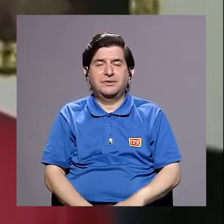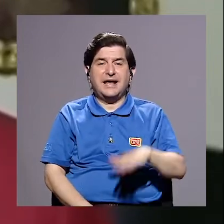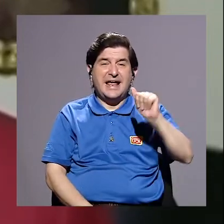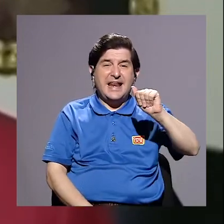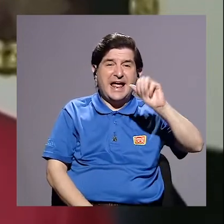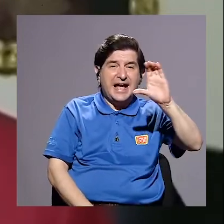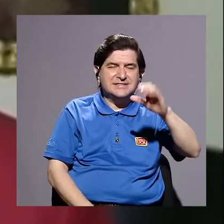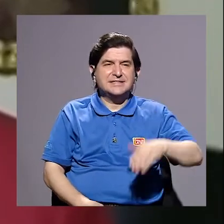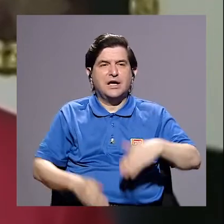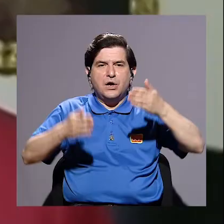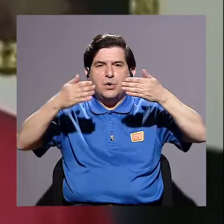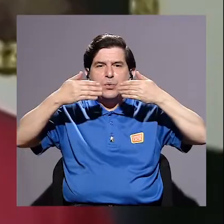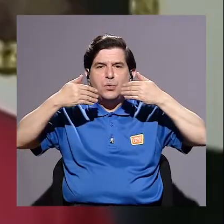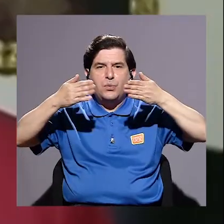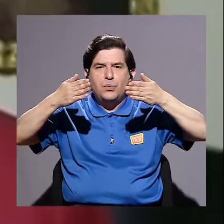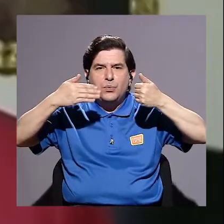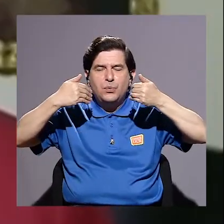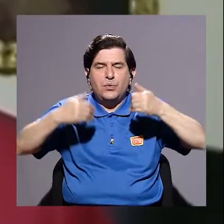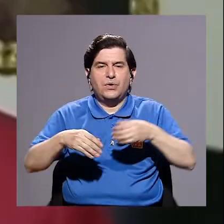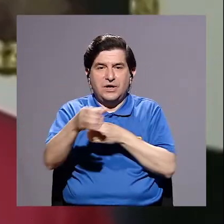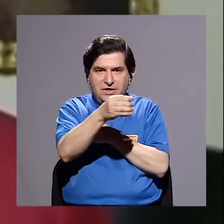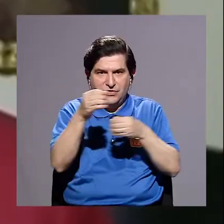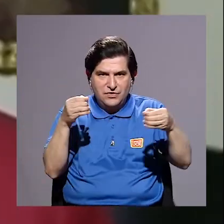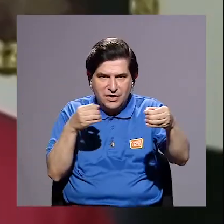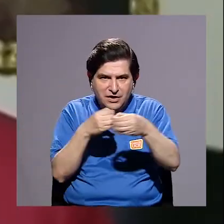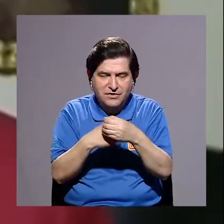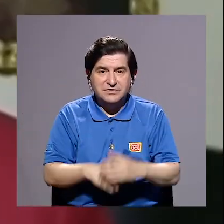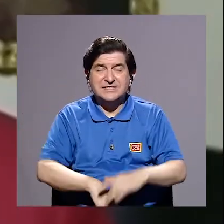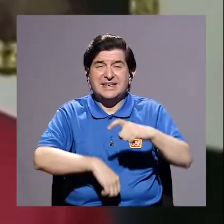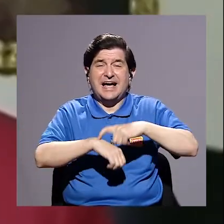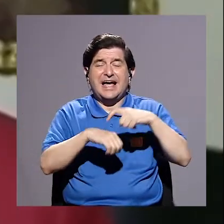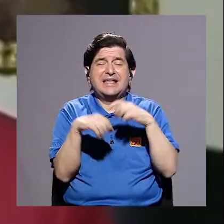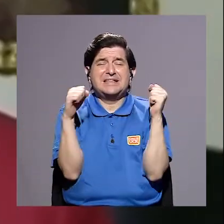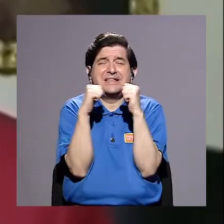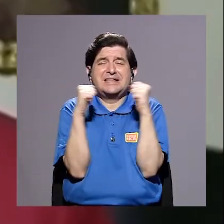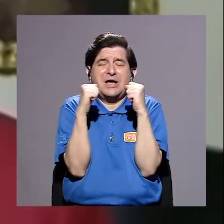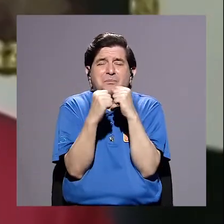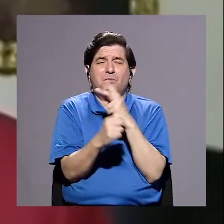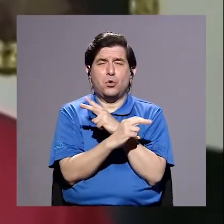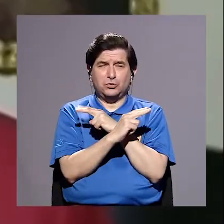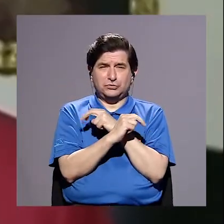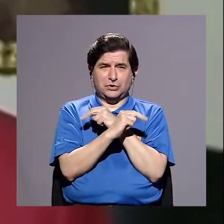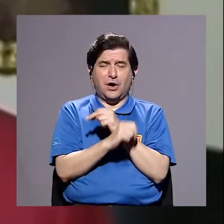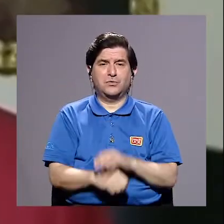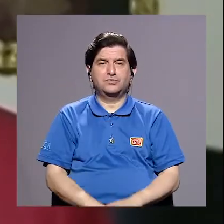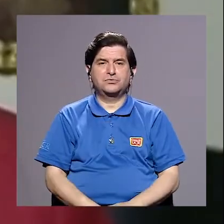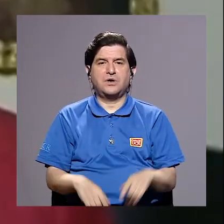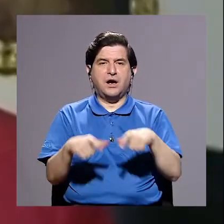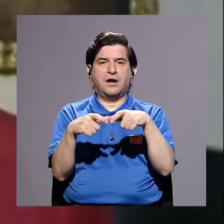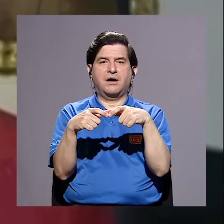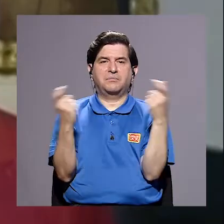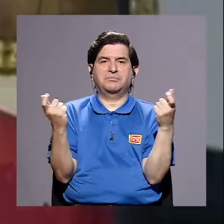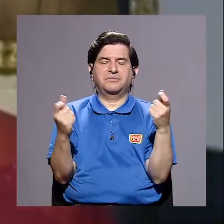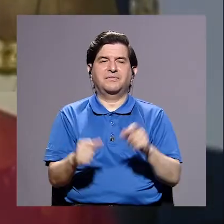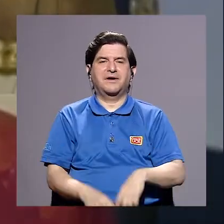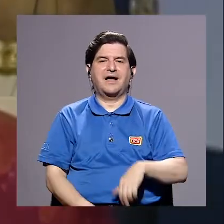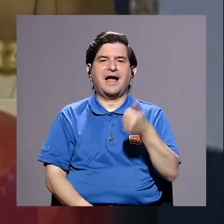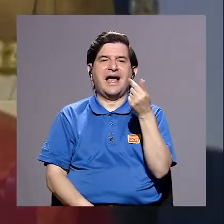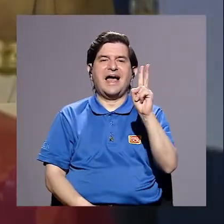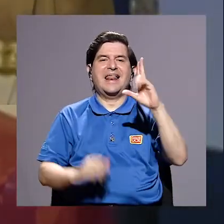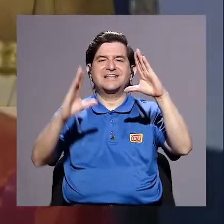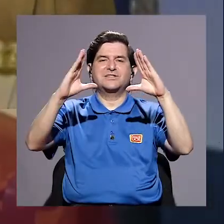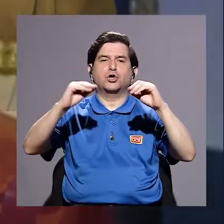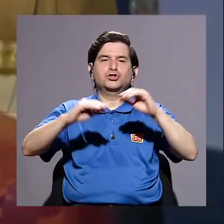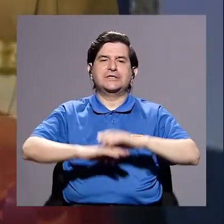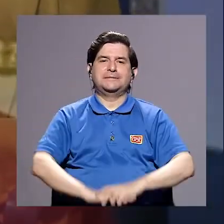aire acondicionado de la oficina en pleno invierno en Austria lo desconectaban a las 12